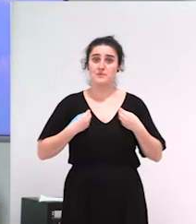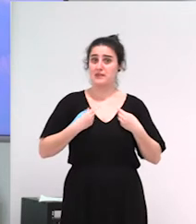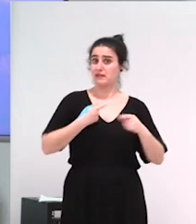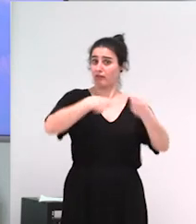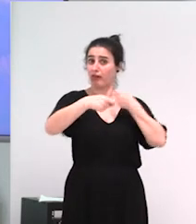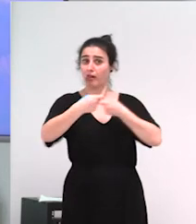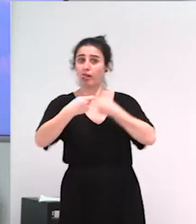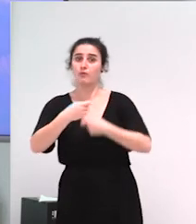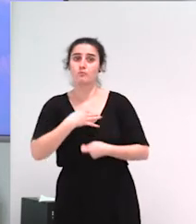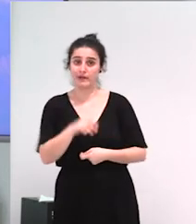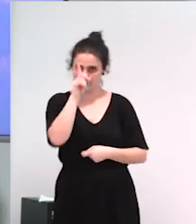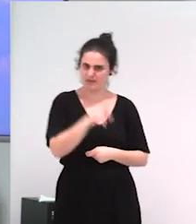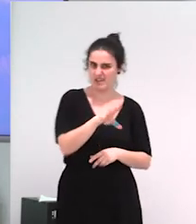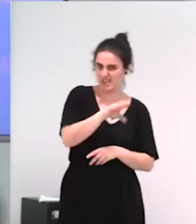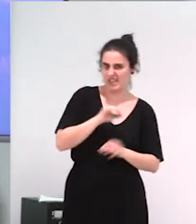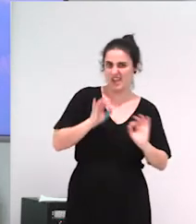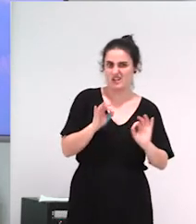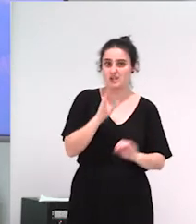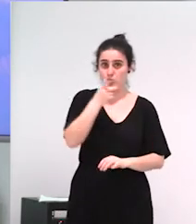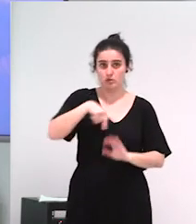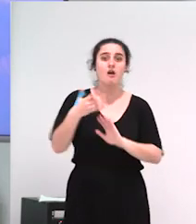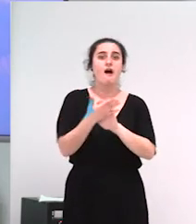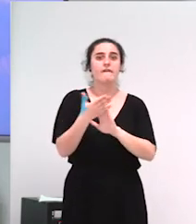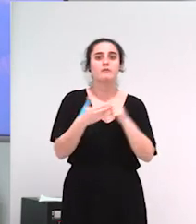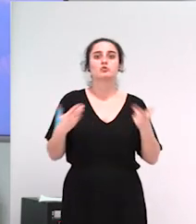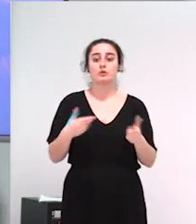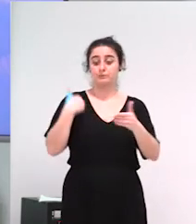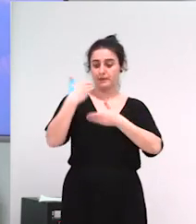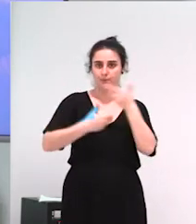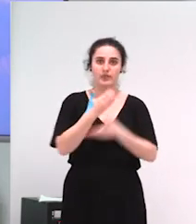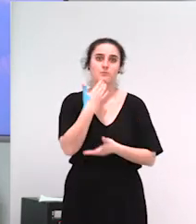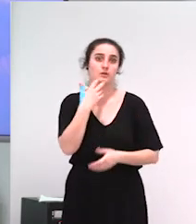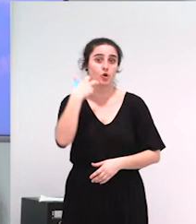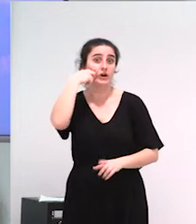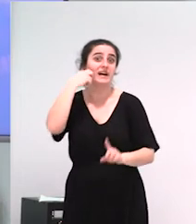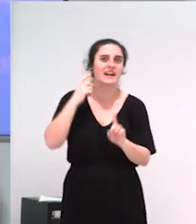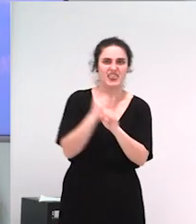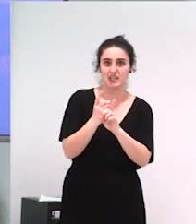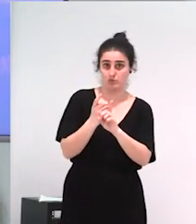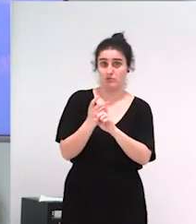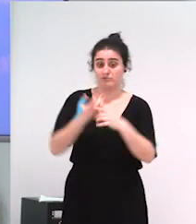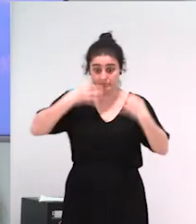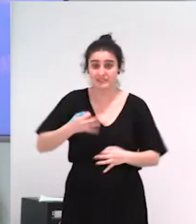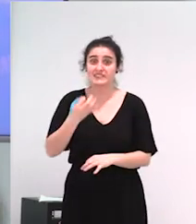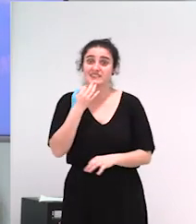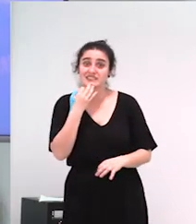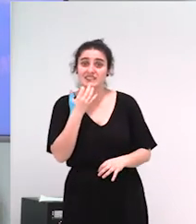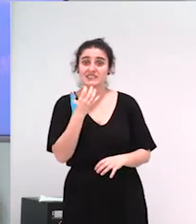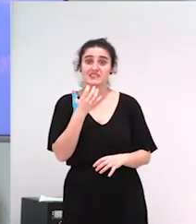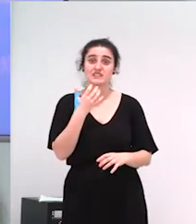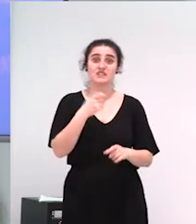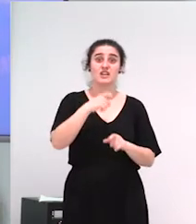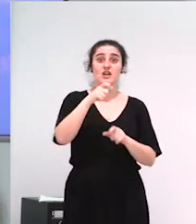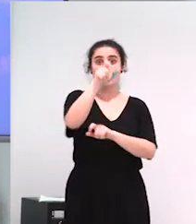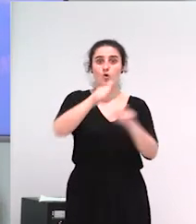podemos hablar, y se habla y es patente, de todos los procesos de racismo. No se darían sin un proceso de